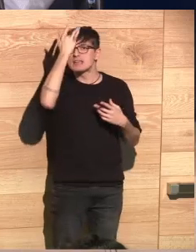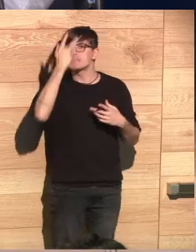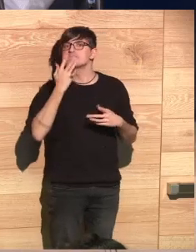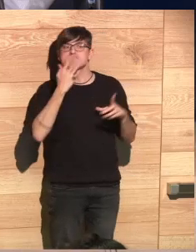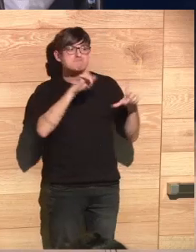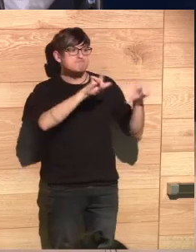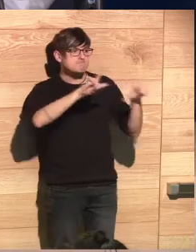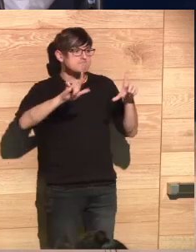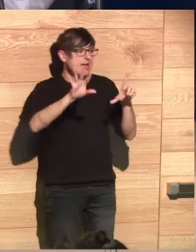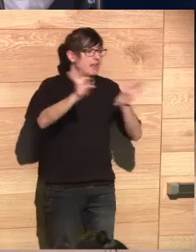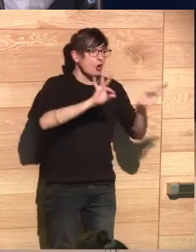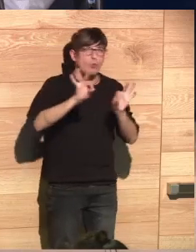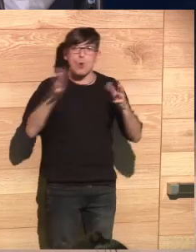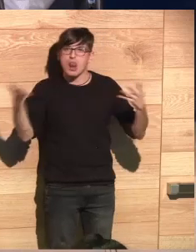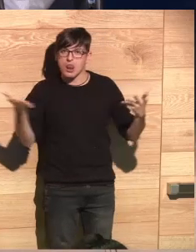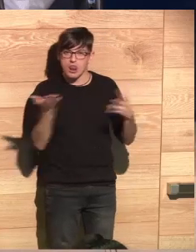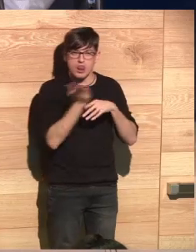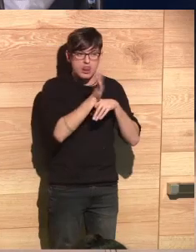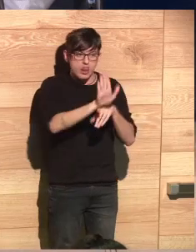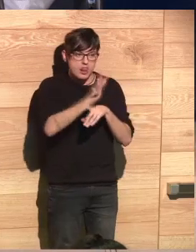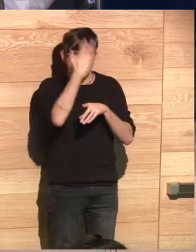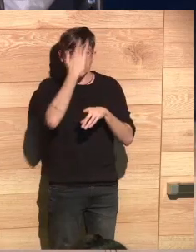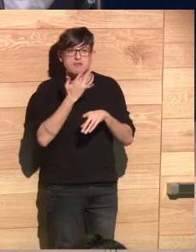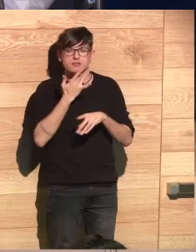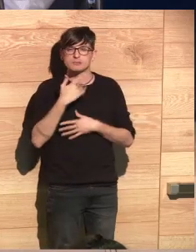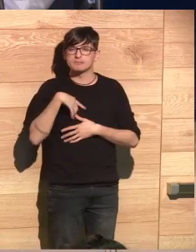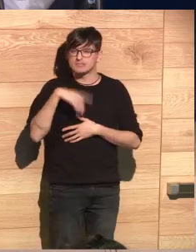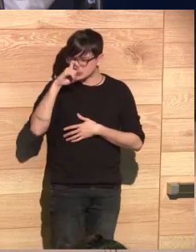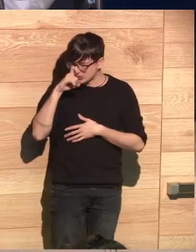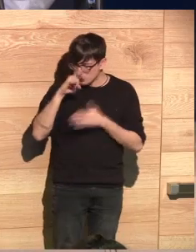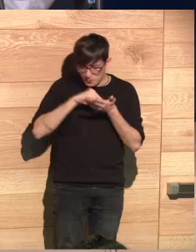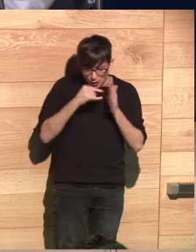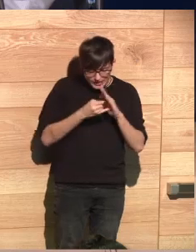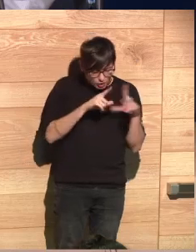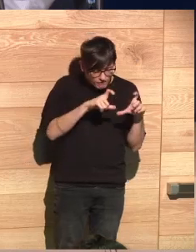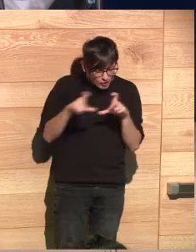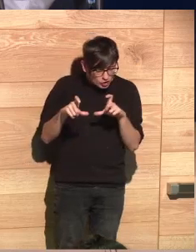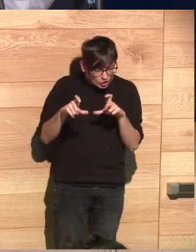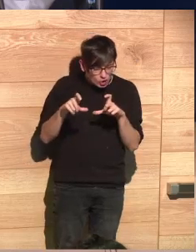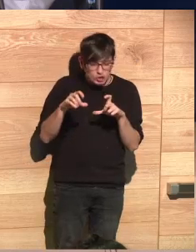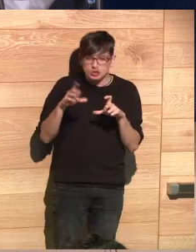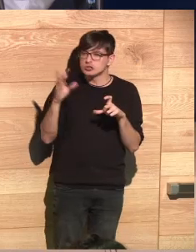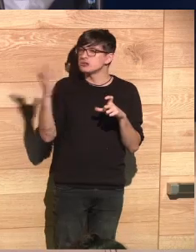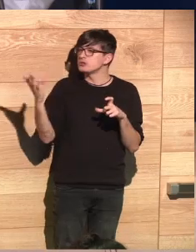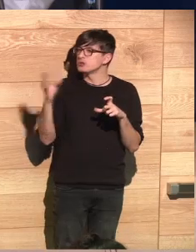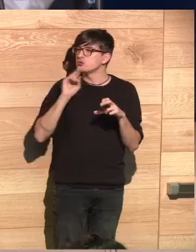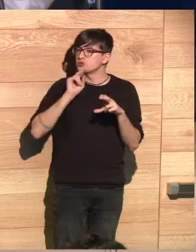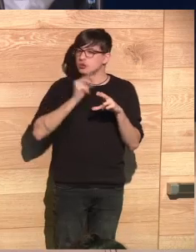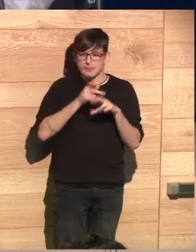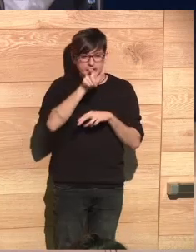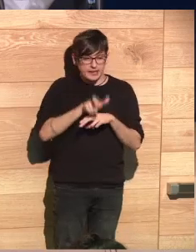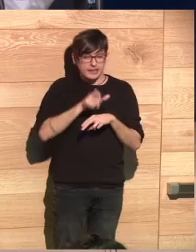recuerdas un proyecto fotográfico que hizo, yo creo que un danés, que se llamaba Alter Ego,